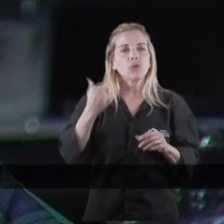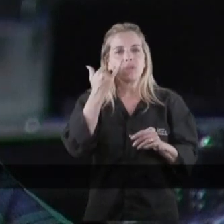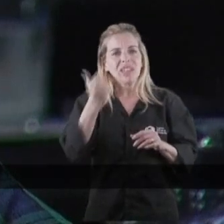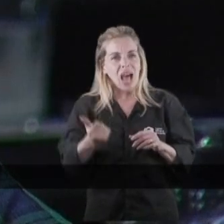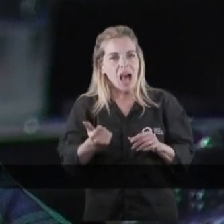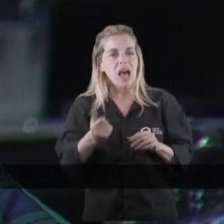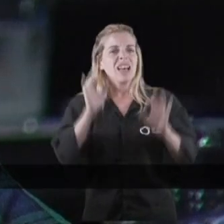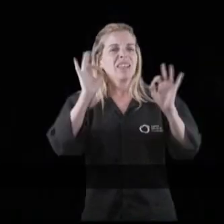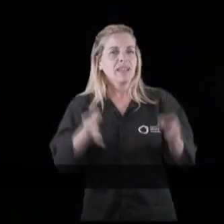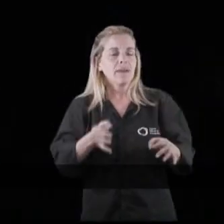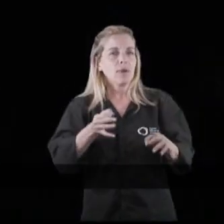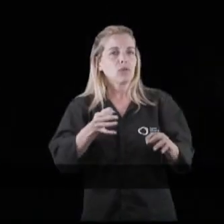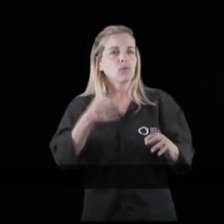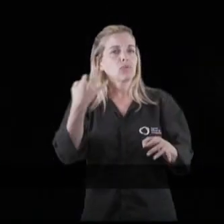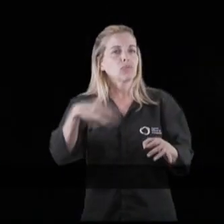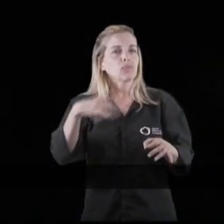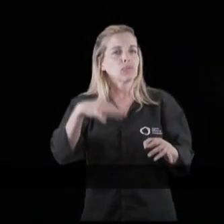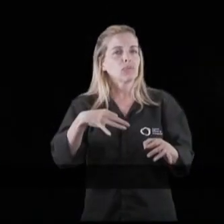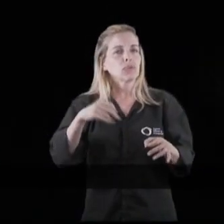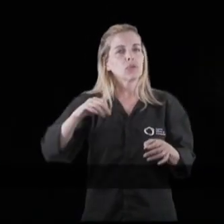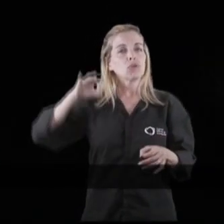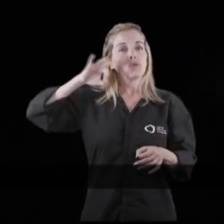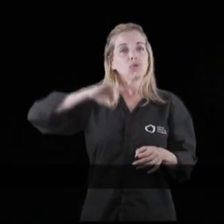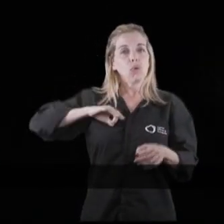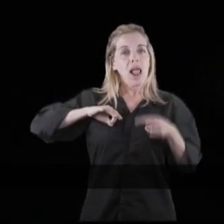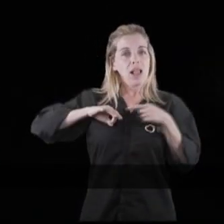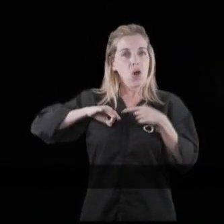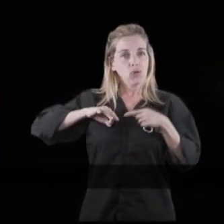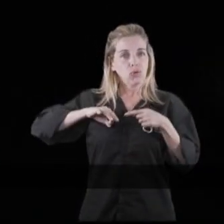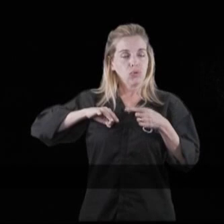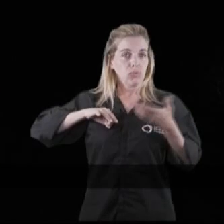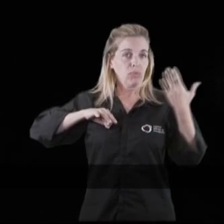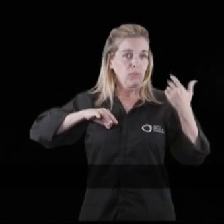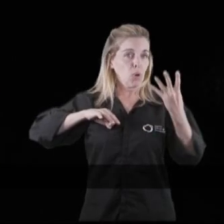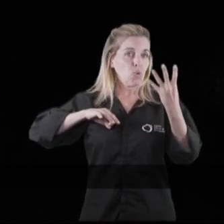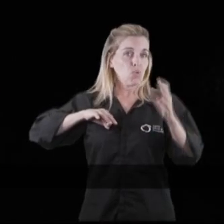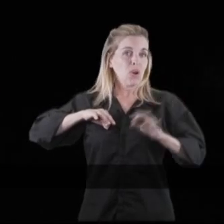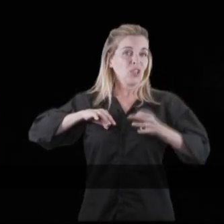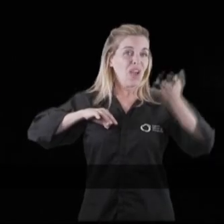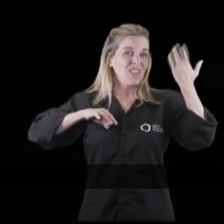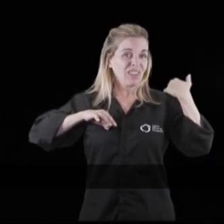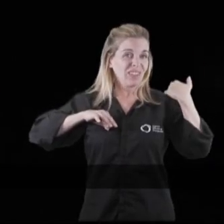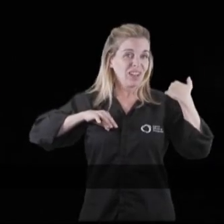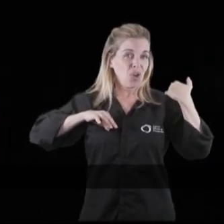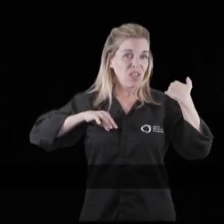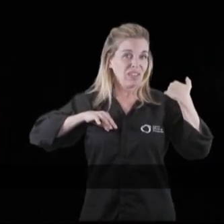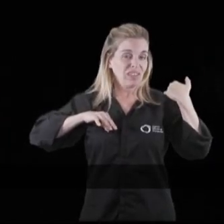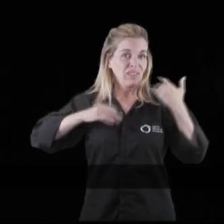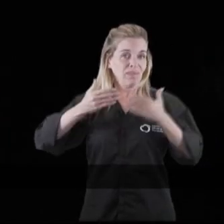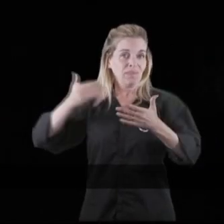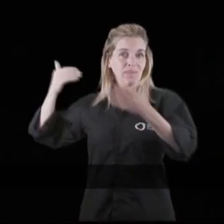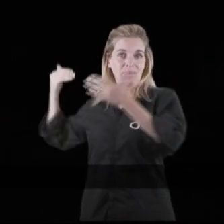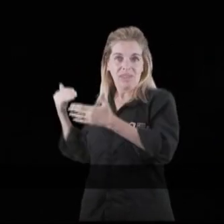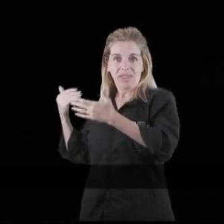el deber de que los salarios recompongan lo perdido en los 4 años anteriores. Eso es